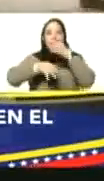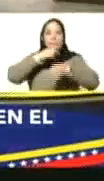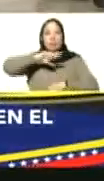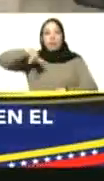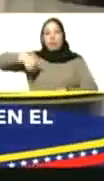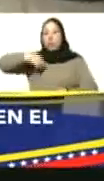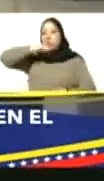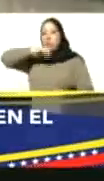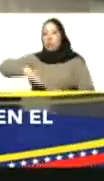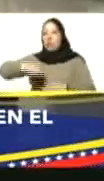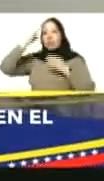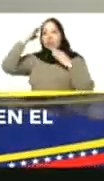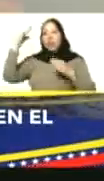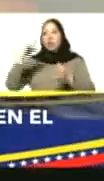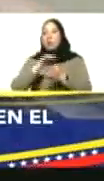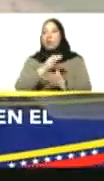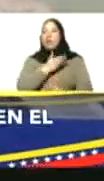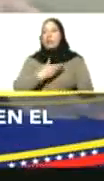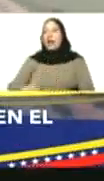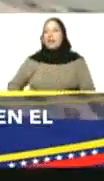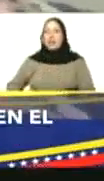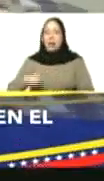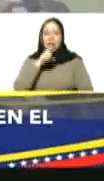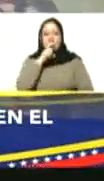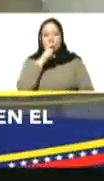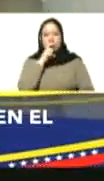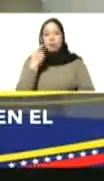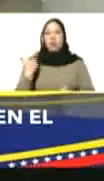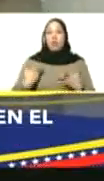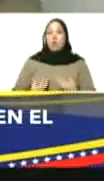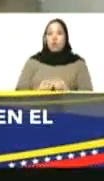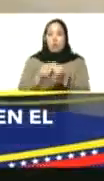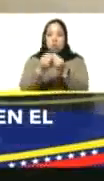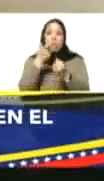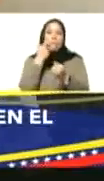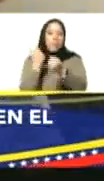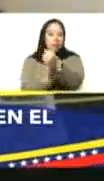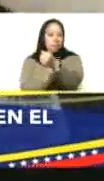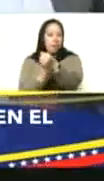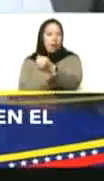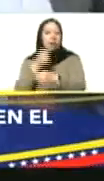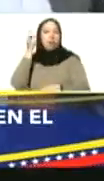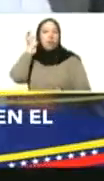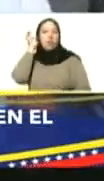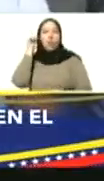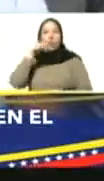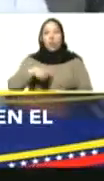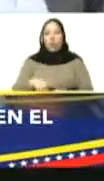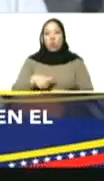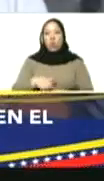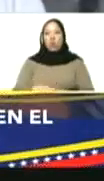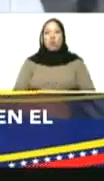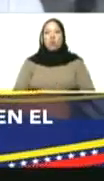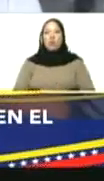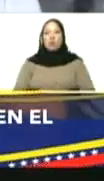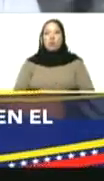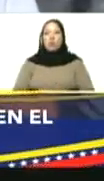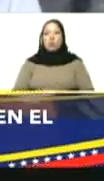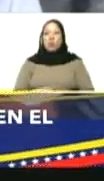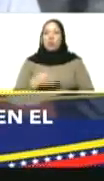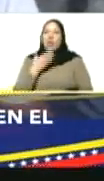Bueno, saludos, presidente. Mi nombre es María Lucena, me acompaña mi hermana Elimar. Hoy damos una, de